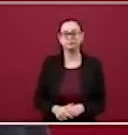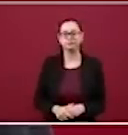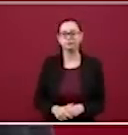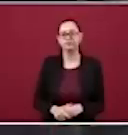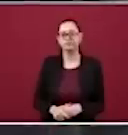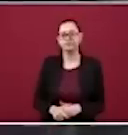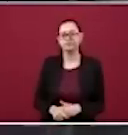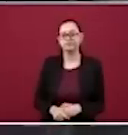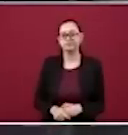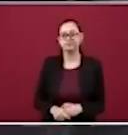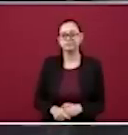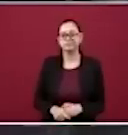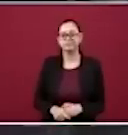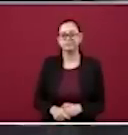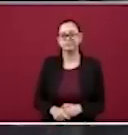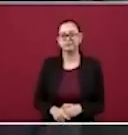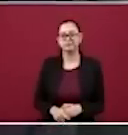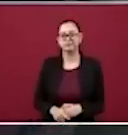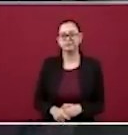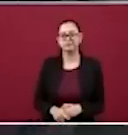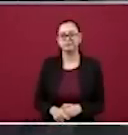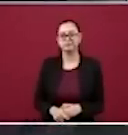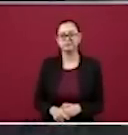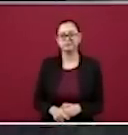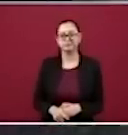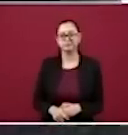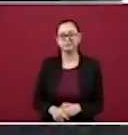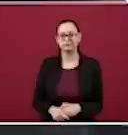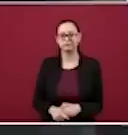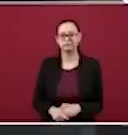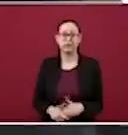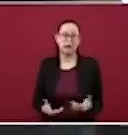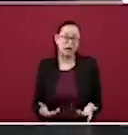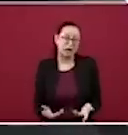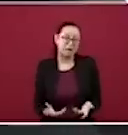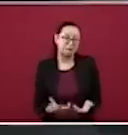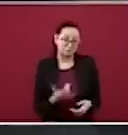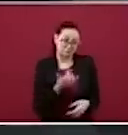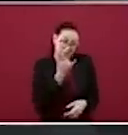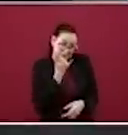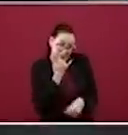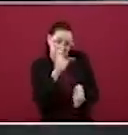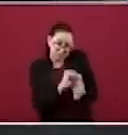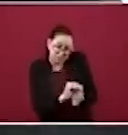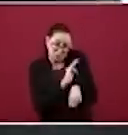Pero ni modo que les pidamos permiso.